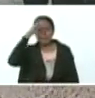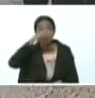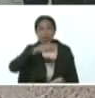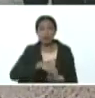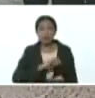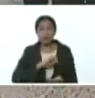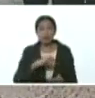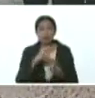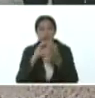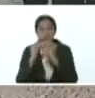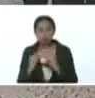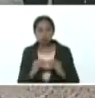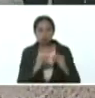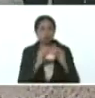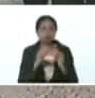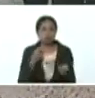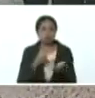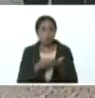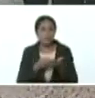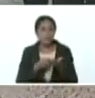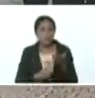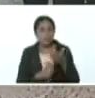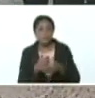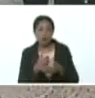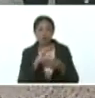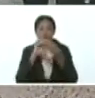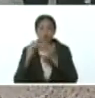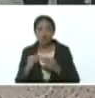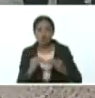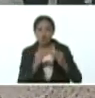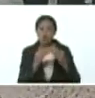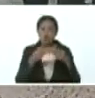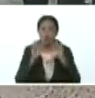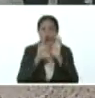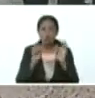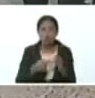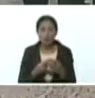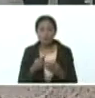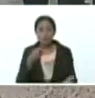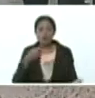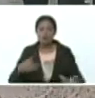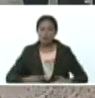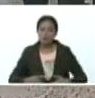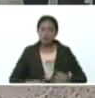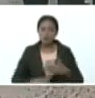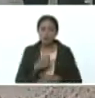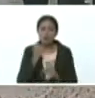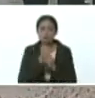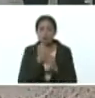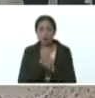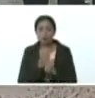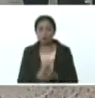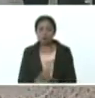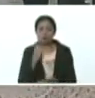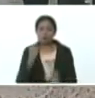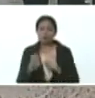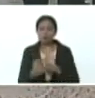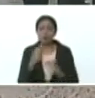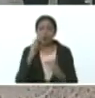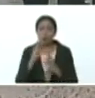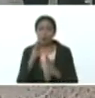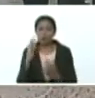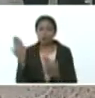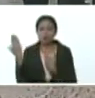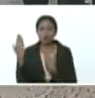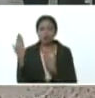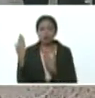metimos unos realitos al hospital, unos recursitos, un esfuerzo, un trabajo, y aquí está el resultado.